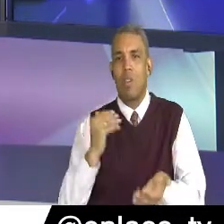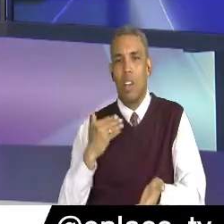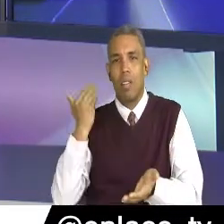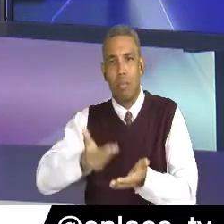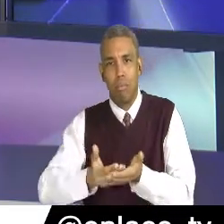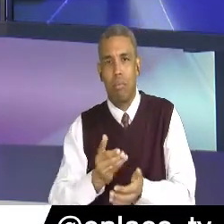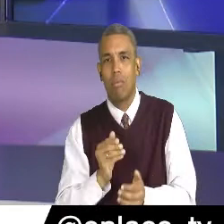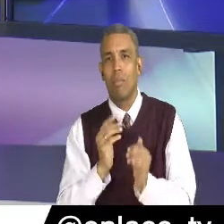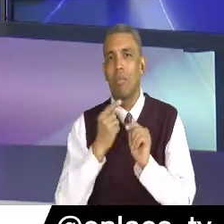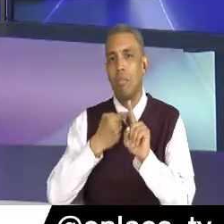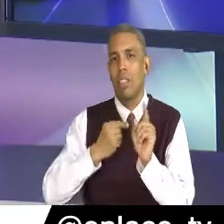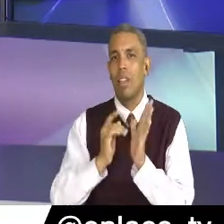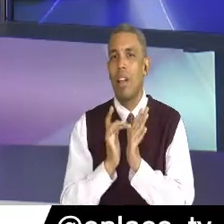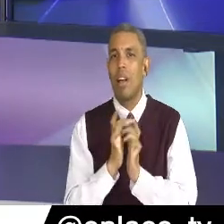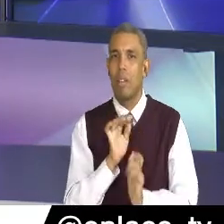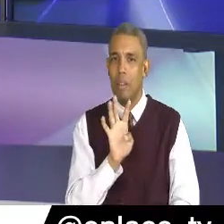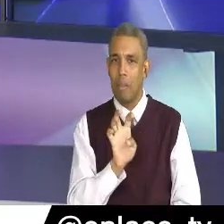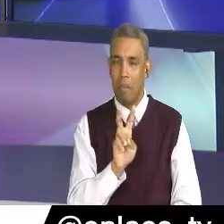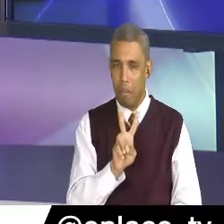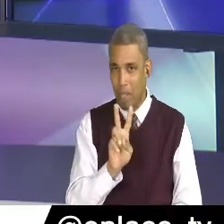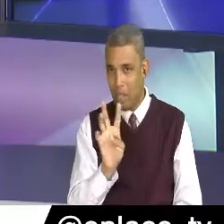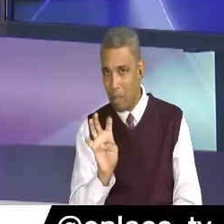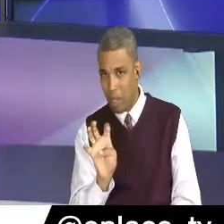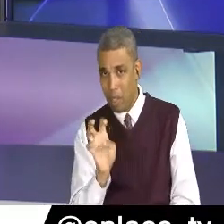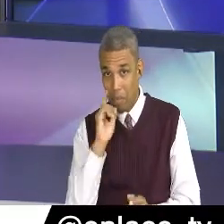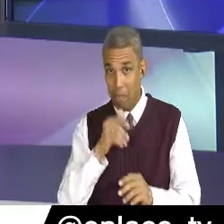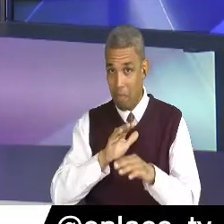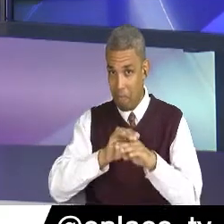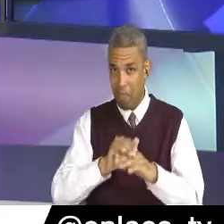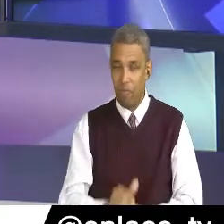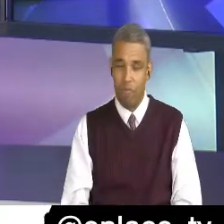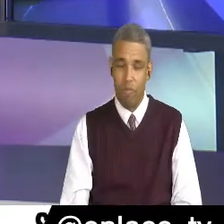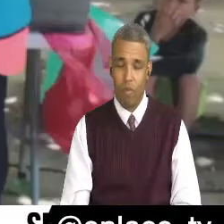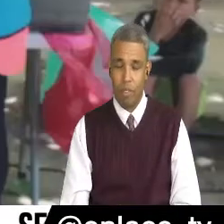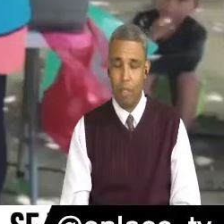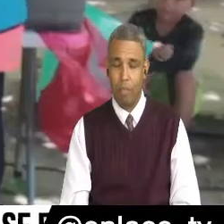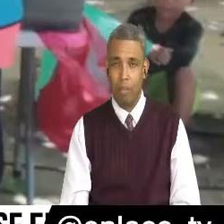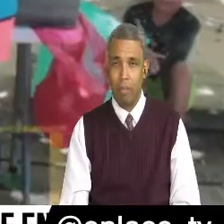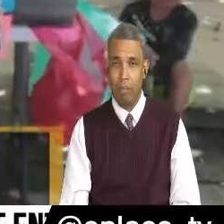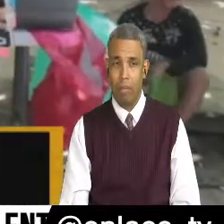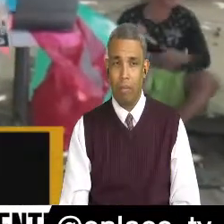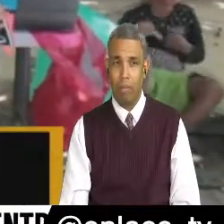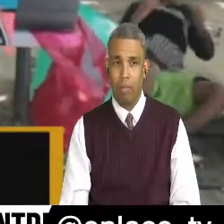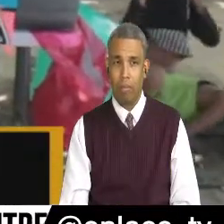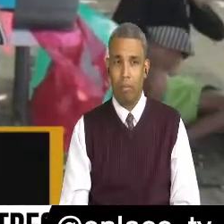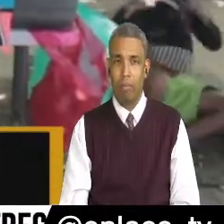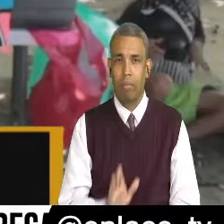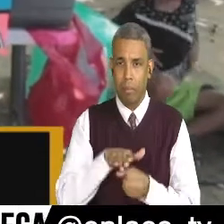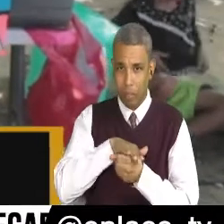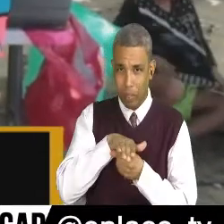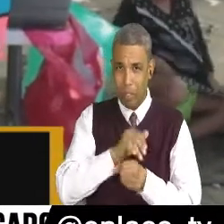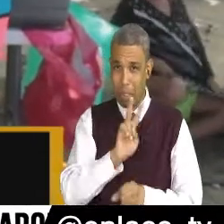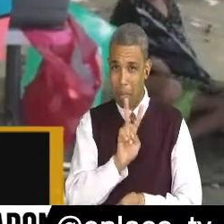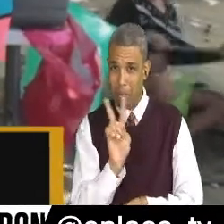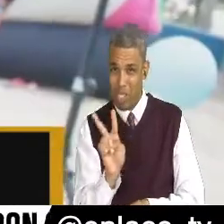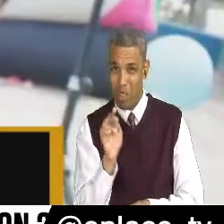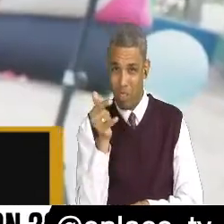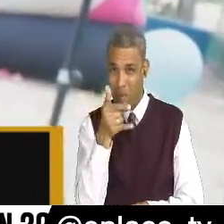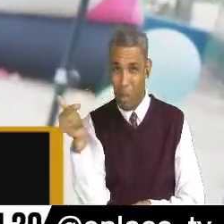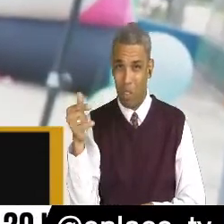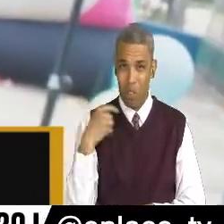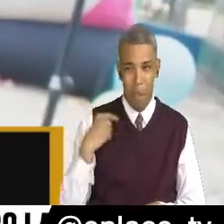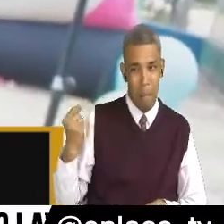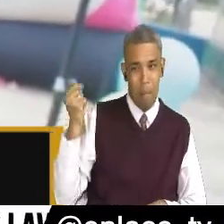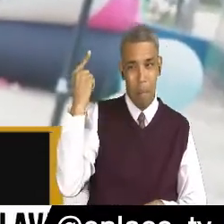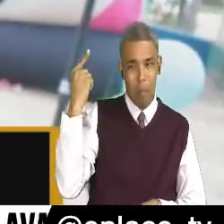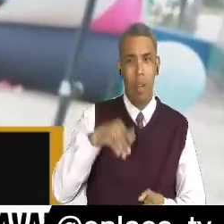29 de abril en todas las IPS y centros de salud del municipio. El barrio 22 de marzo fue el lugar escogido para hacer el